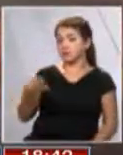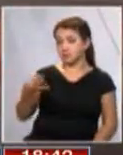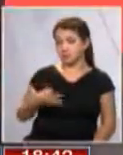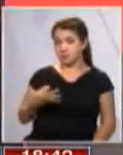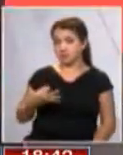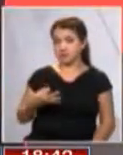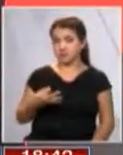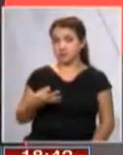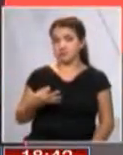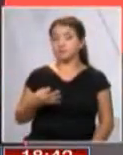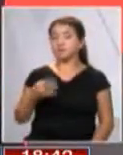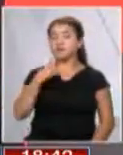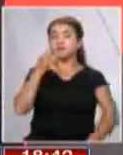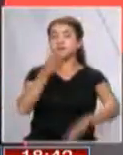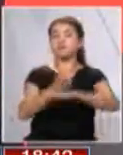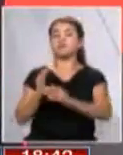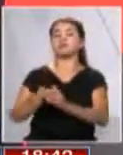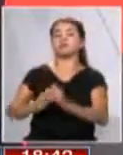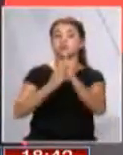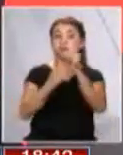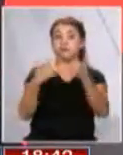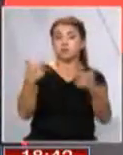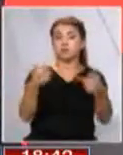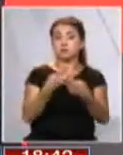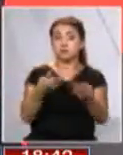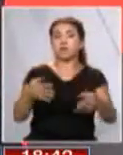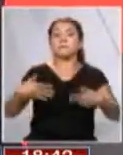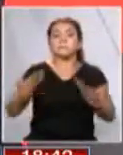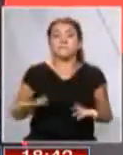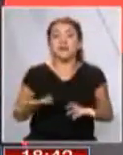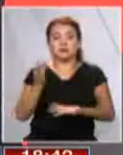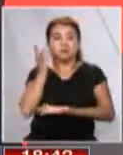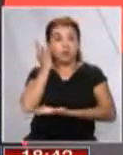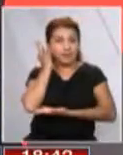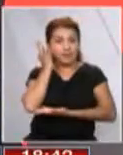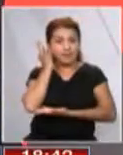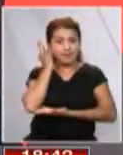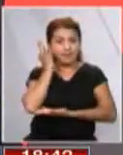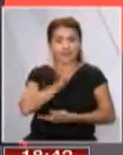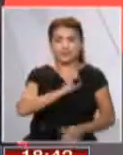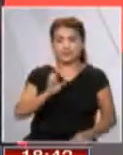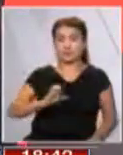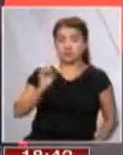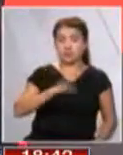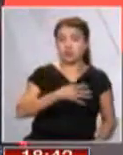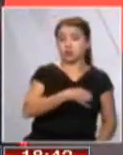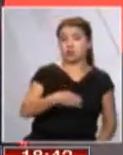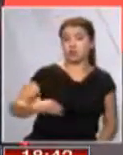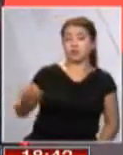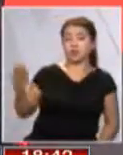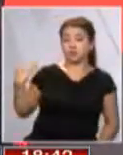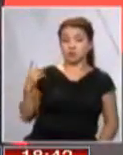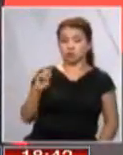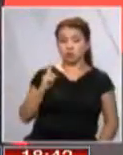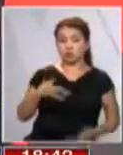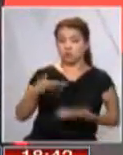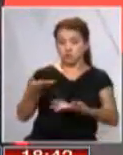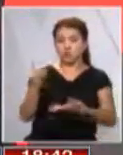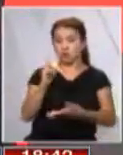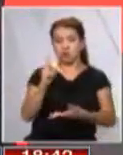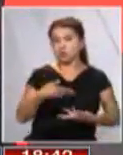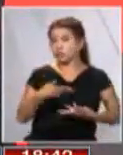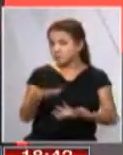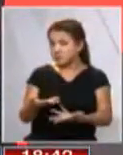como llevar el liderazgo las políticas públicas para mujeres en el estado de chile en el gobierno anterior no estamos presentes no fuimos